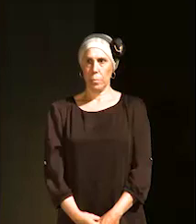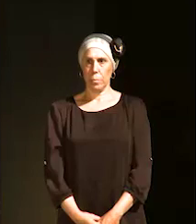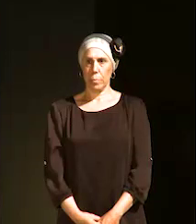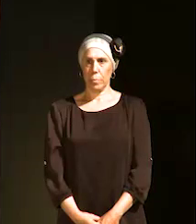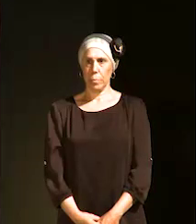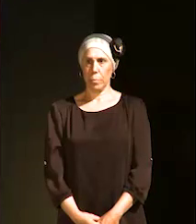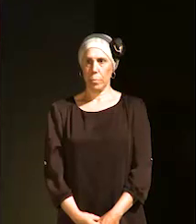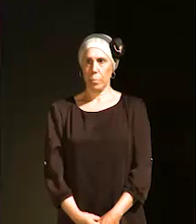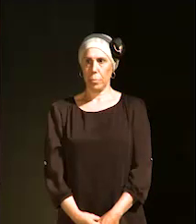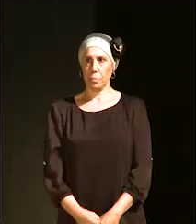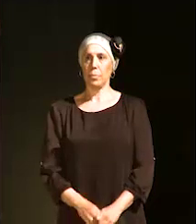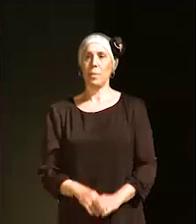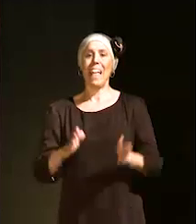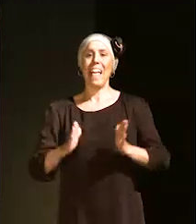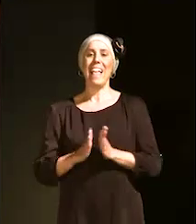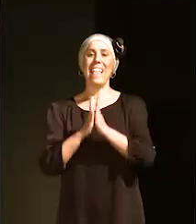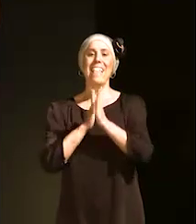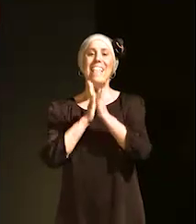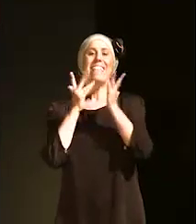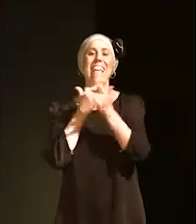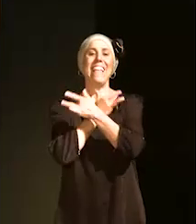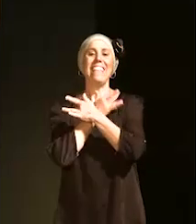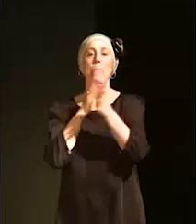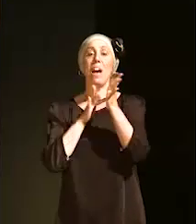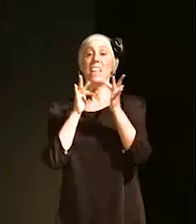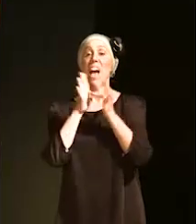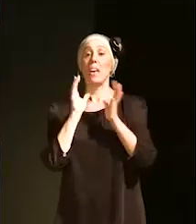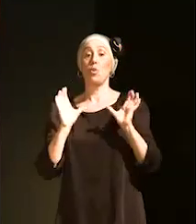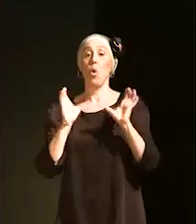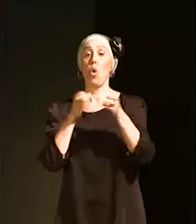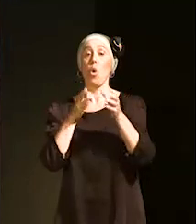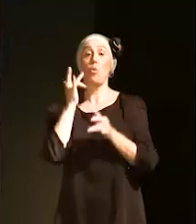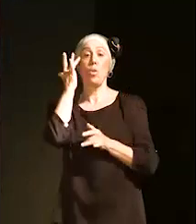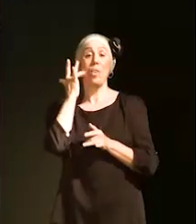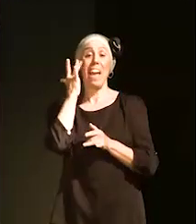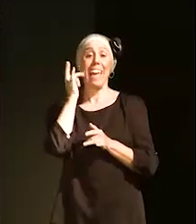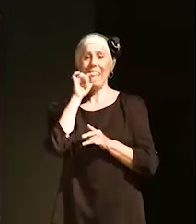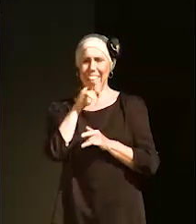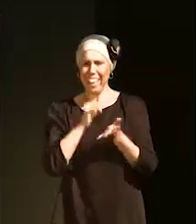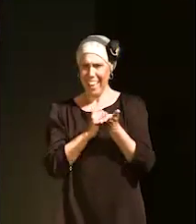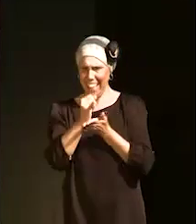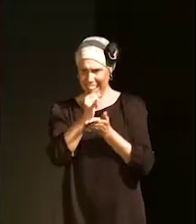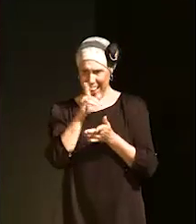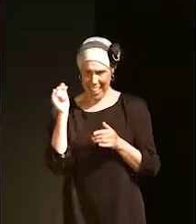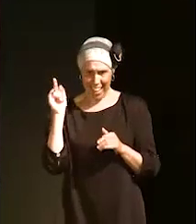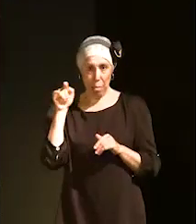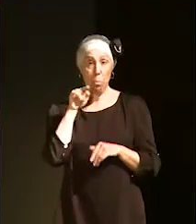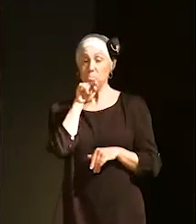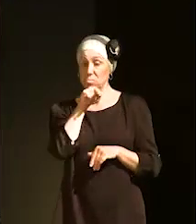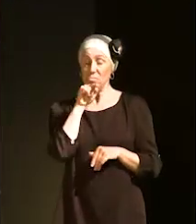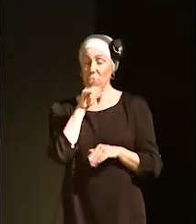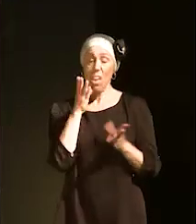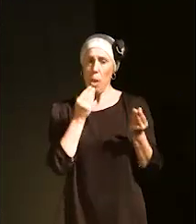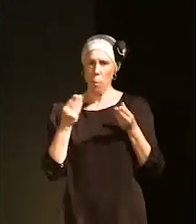santamaría de jesús es una comunidad indígena rural maya kaqchikel hay muchas